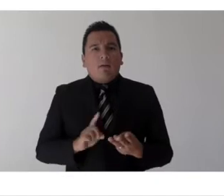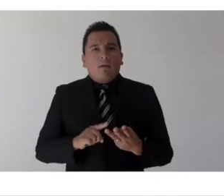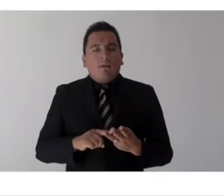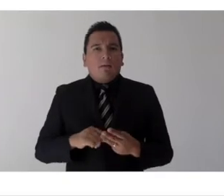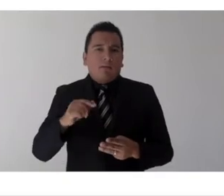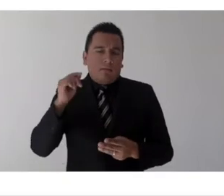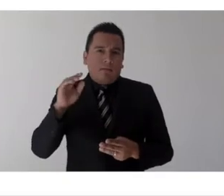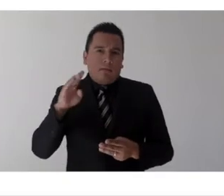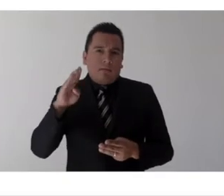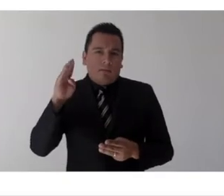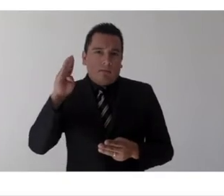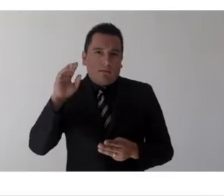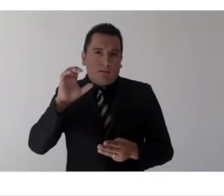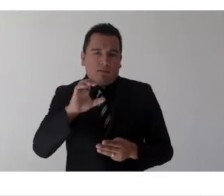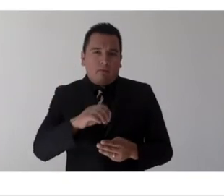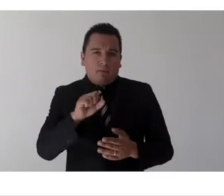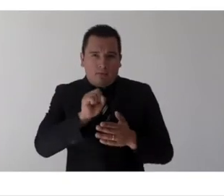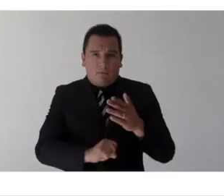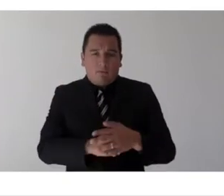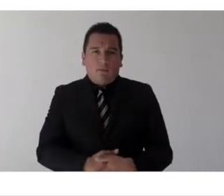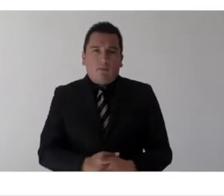Sur, y